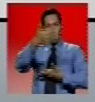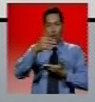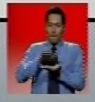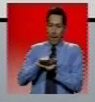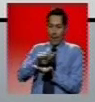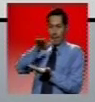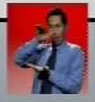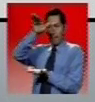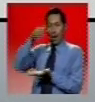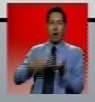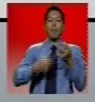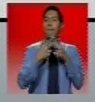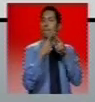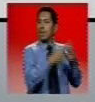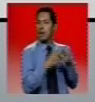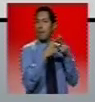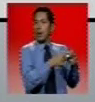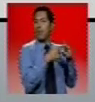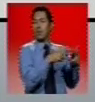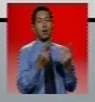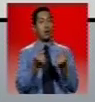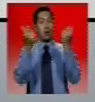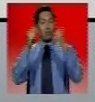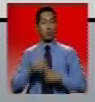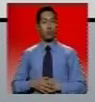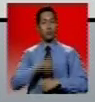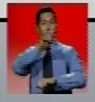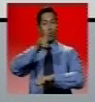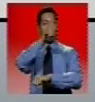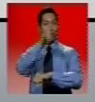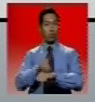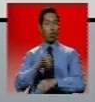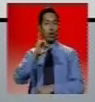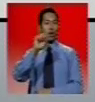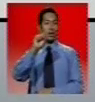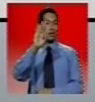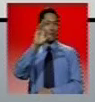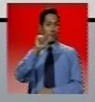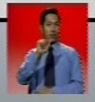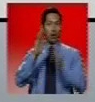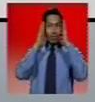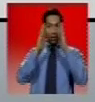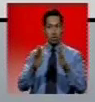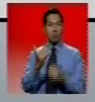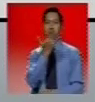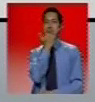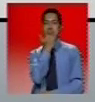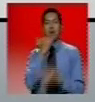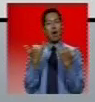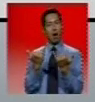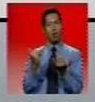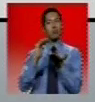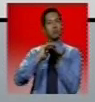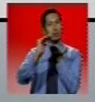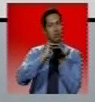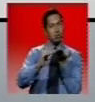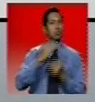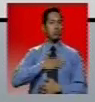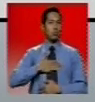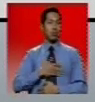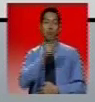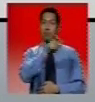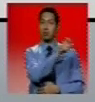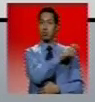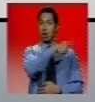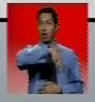del ihss para pedirá disculpas públicas por la mala atención que se ofreció hoy en las oficinas y sancionará a